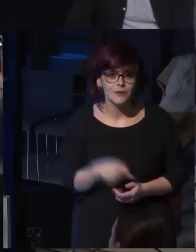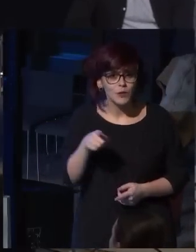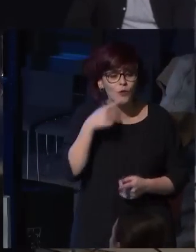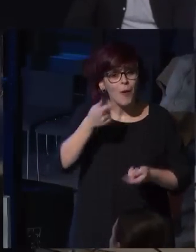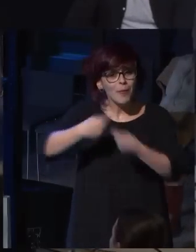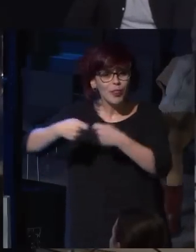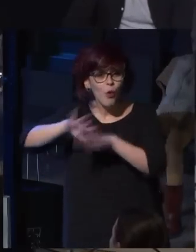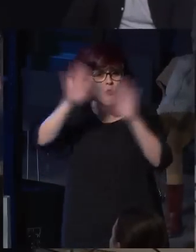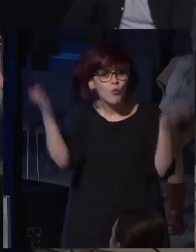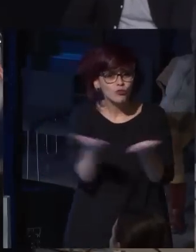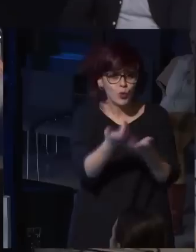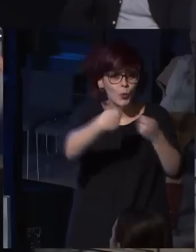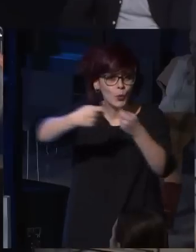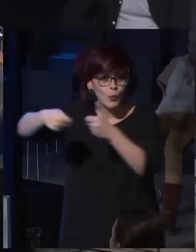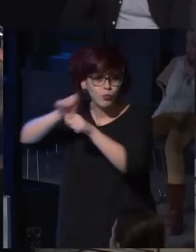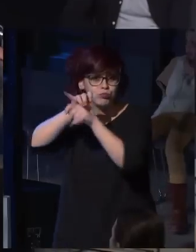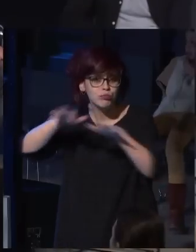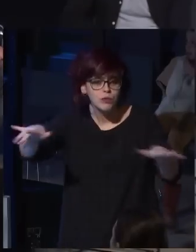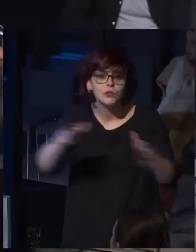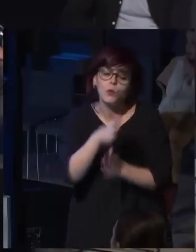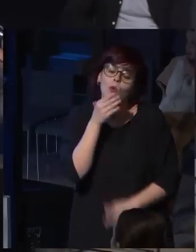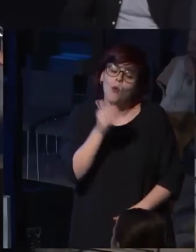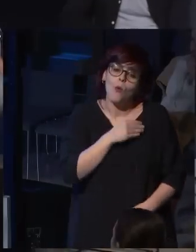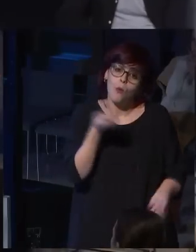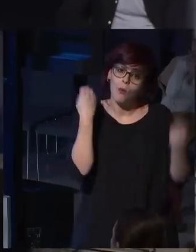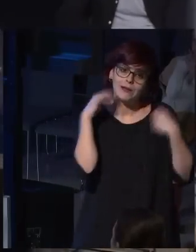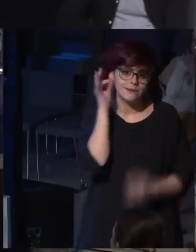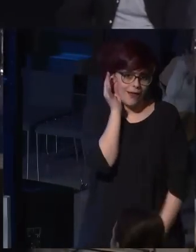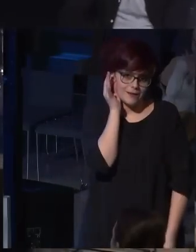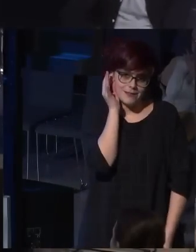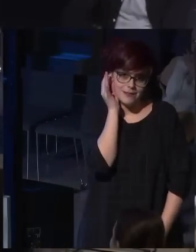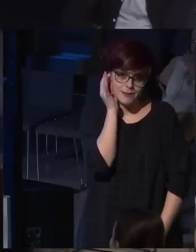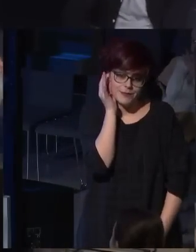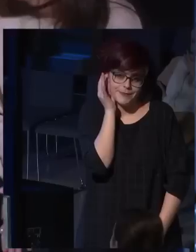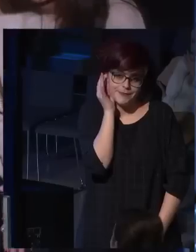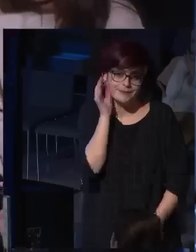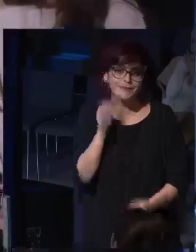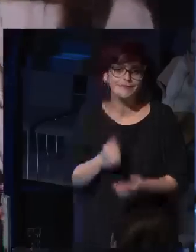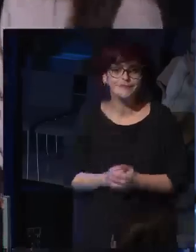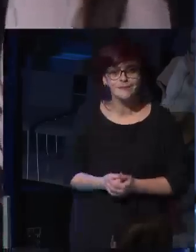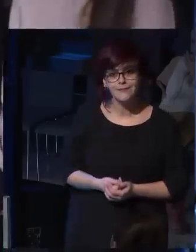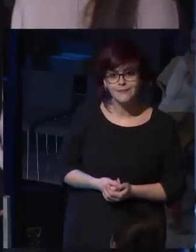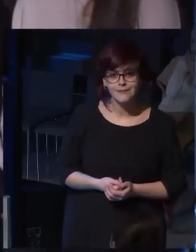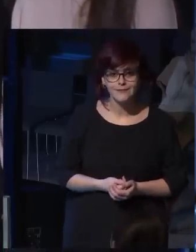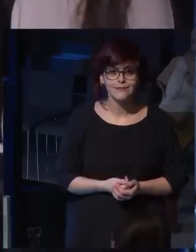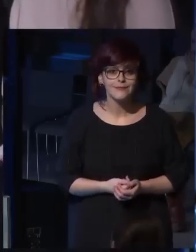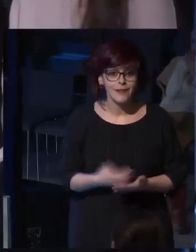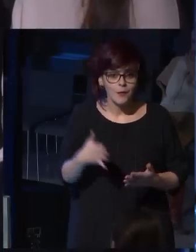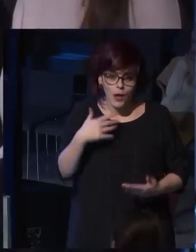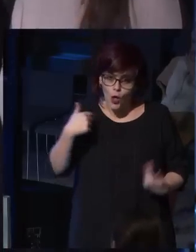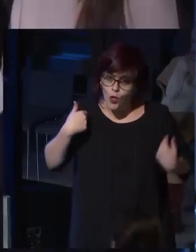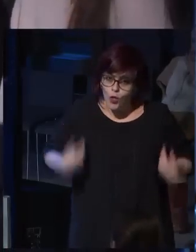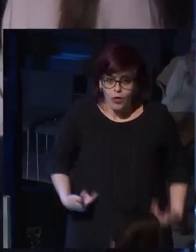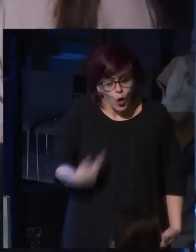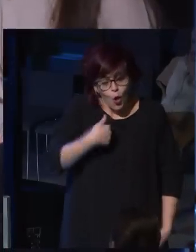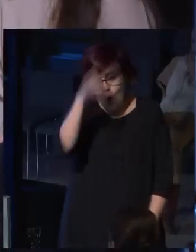todo el mundo. Han vendido mucho, la verdad, es que son unas, pero son muy buenas chicas. Yeah. Aunque no hubieran vendido. Eso es lo más, para mí lo más